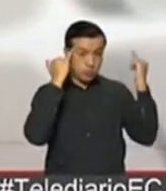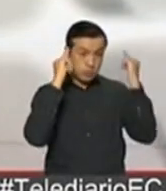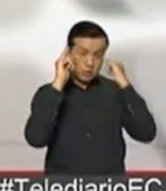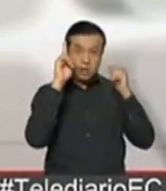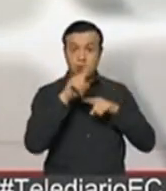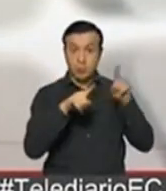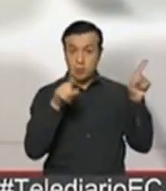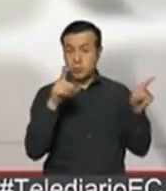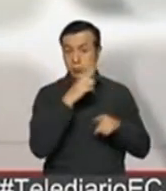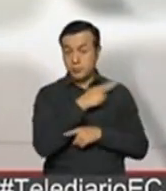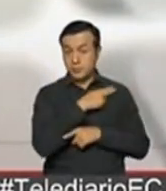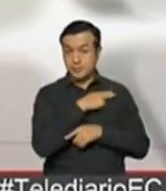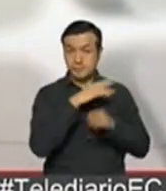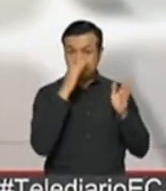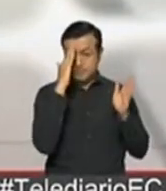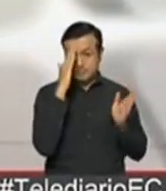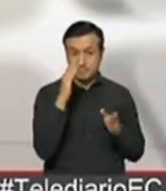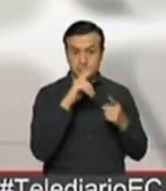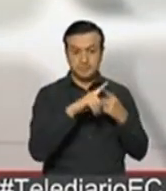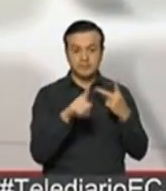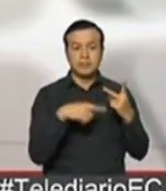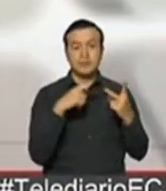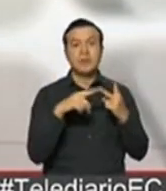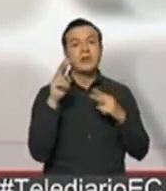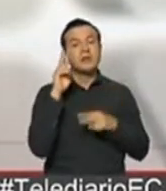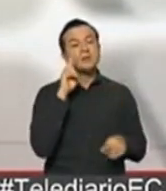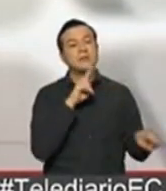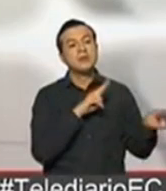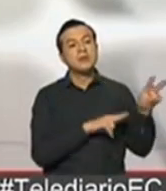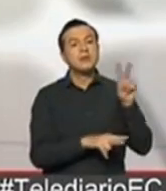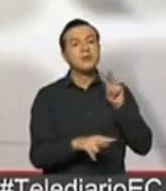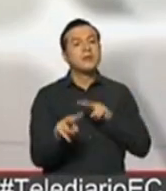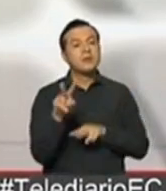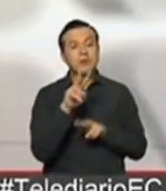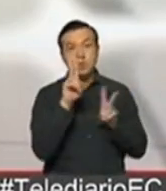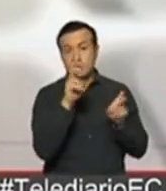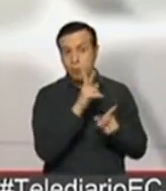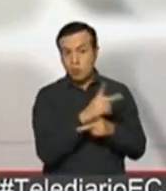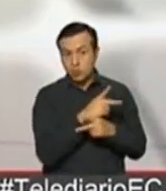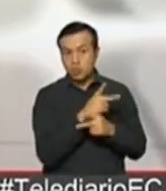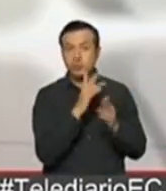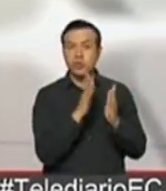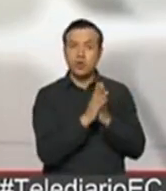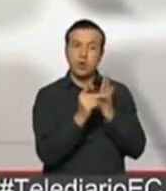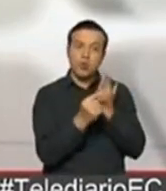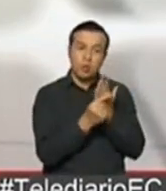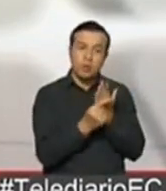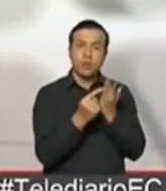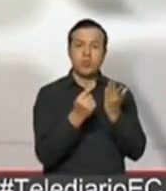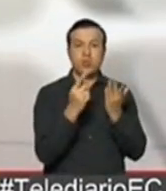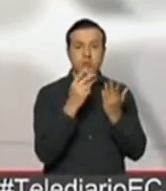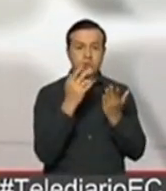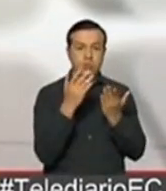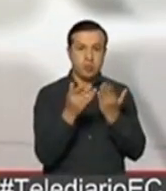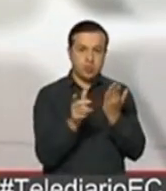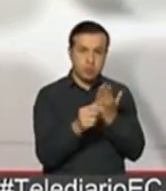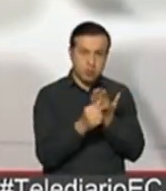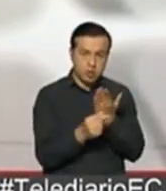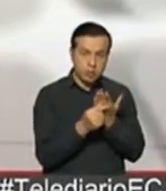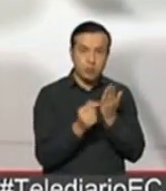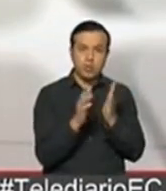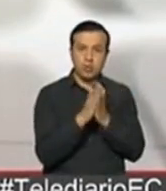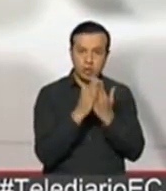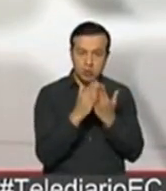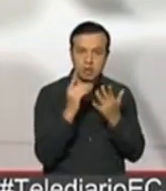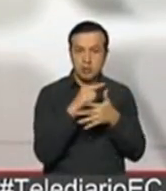universidades se evalúa también el tema de las publicaciones de la producción científica no sólo a través de artículos de libros también